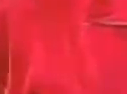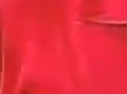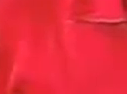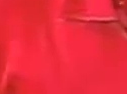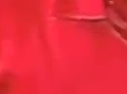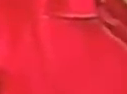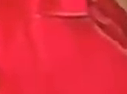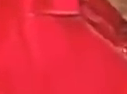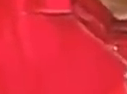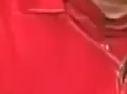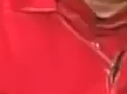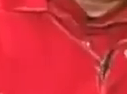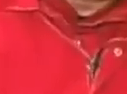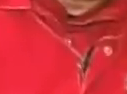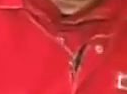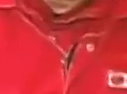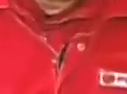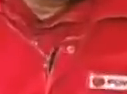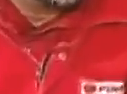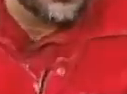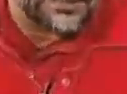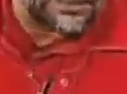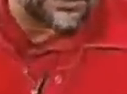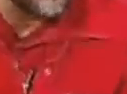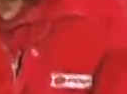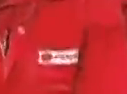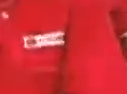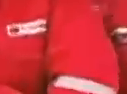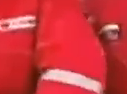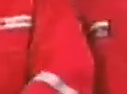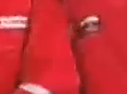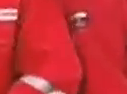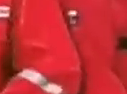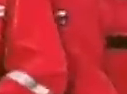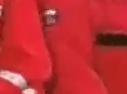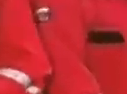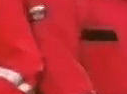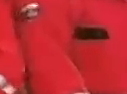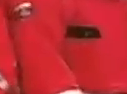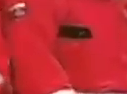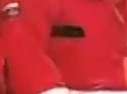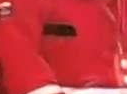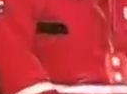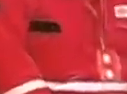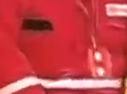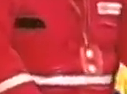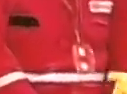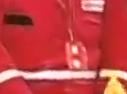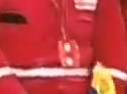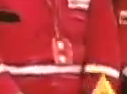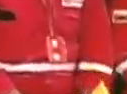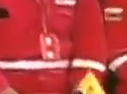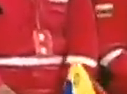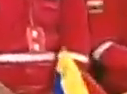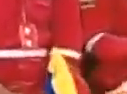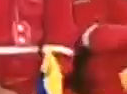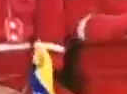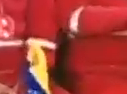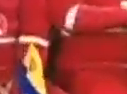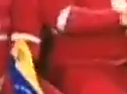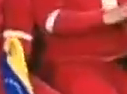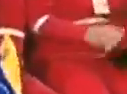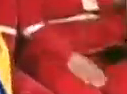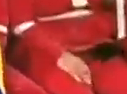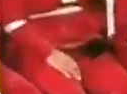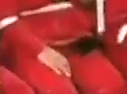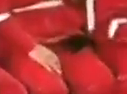líder de la revolución bolivariana como un acto criminal de traición a la patria y un crimen de lesa humanidad, porque vulneró